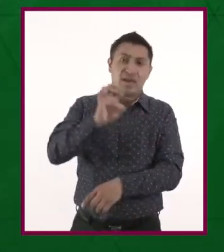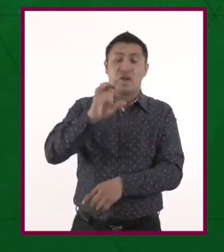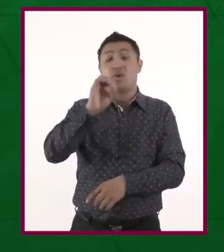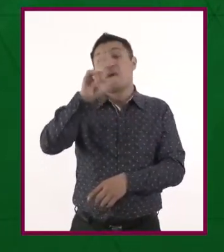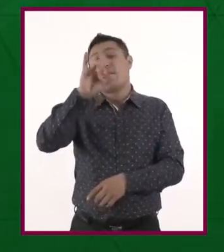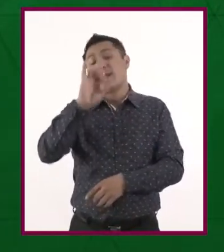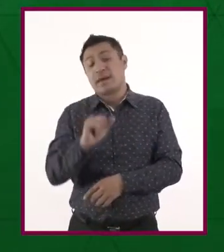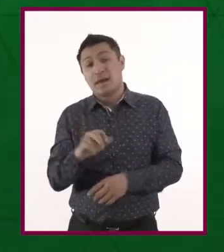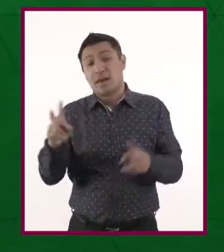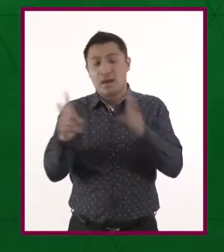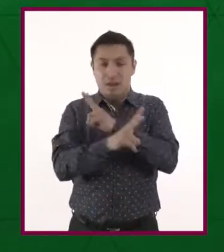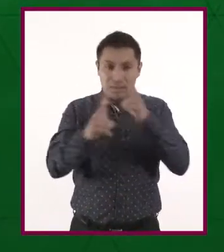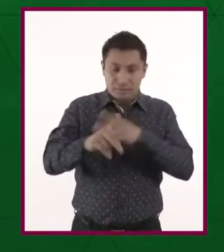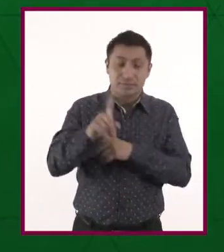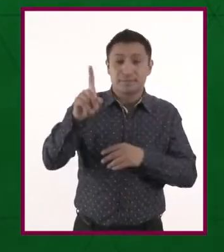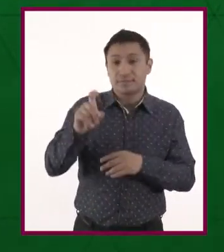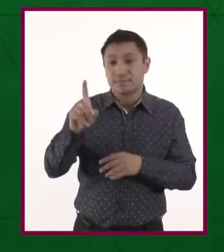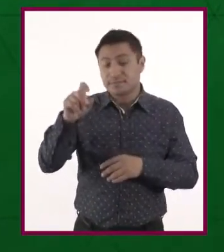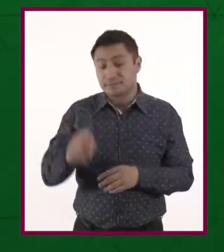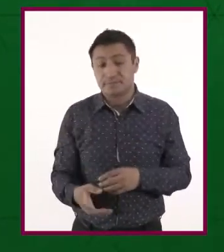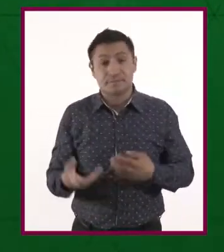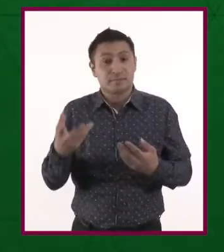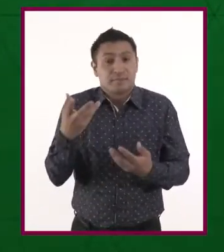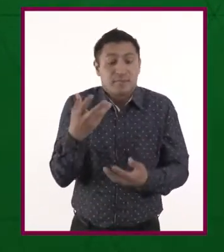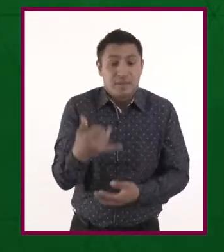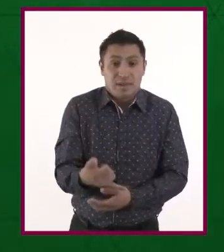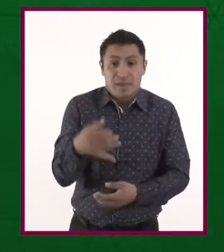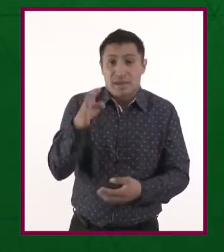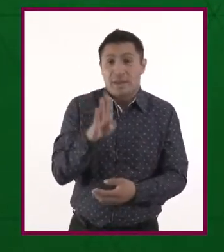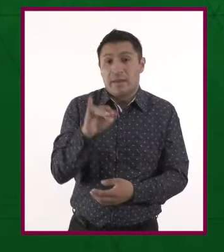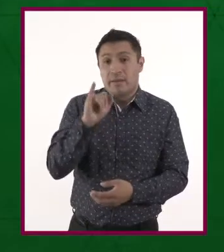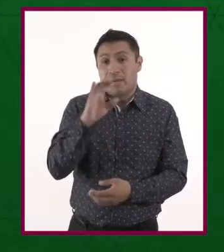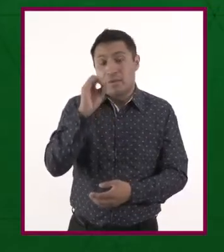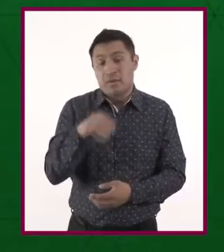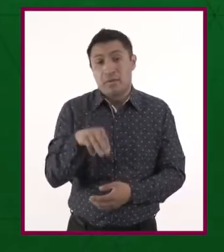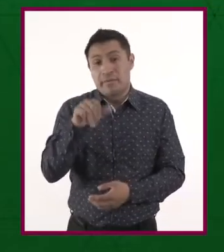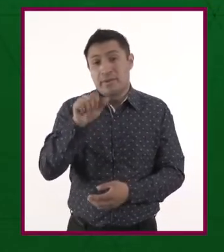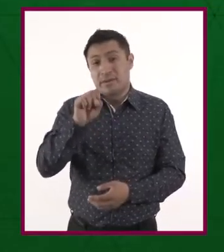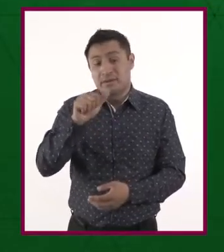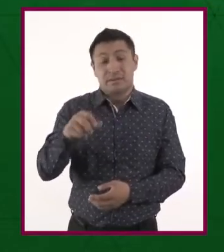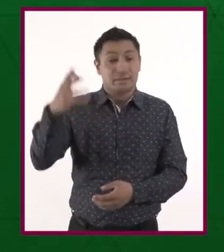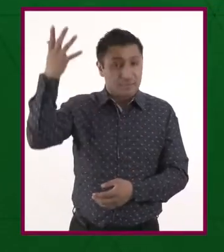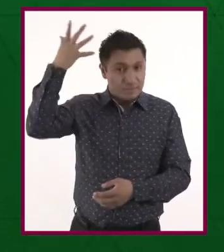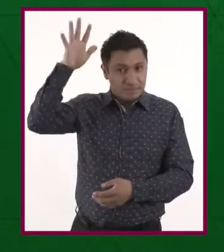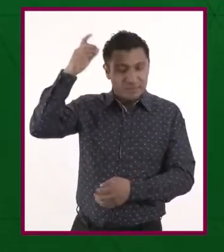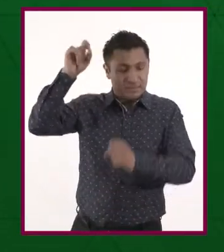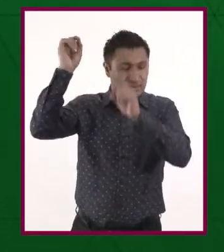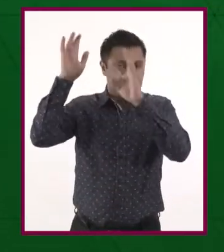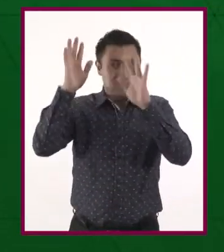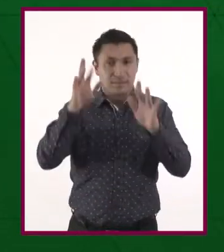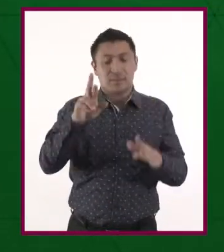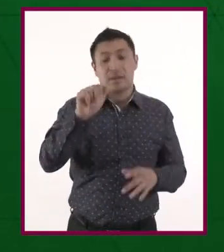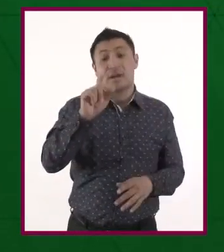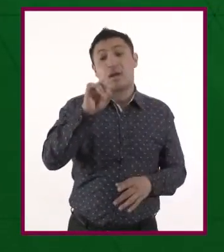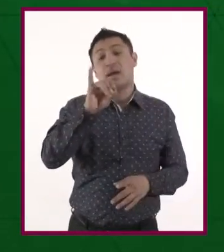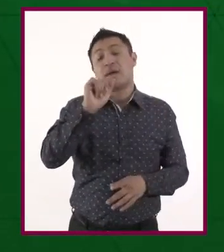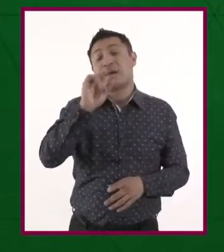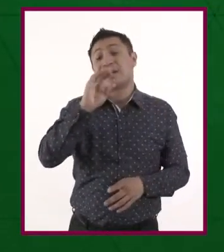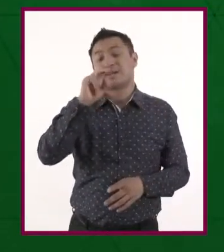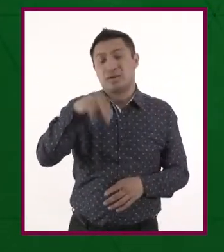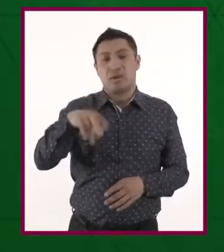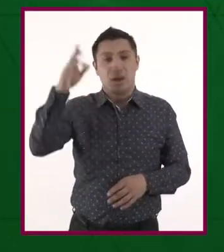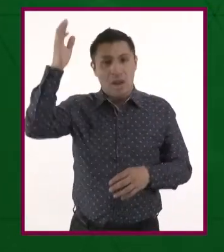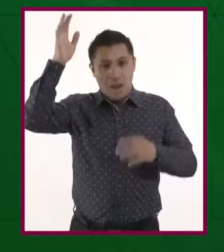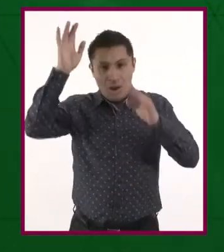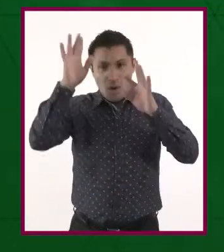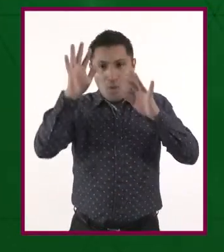la hidráulica, los combustibles fósiles y la biomasa. El sol emite su energía como radiación de onda corta y